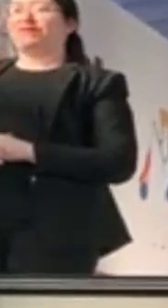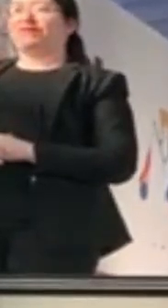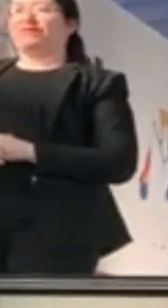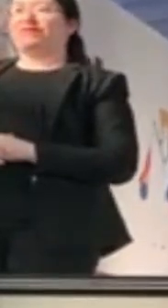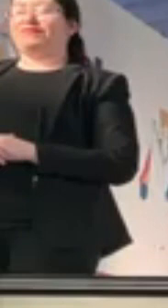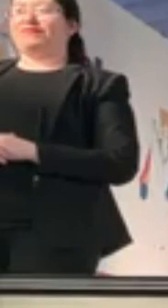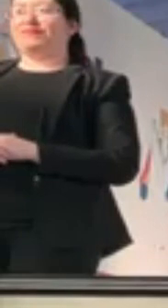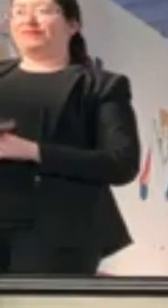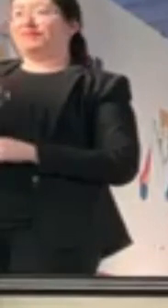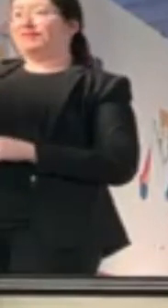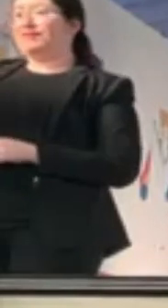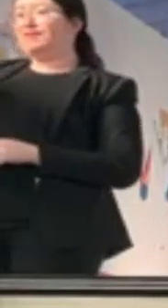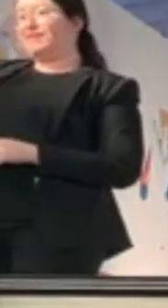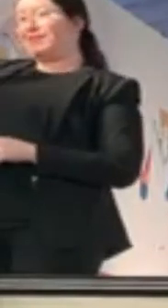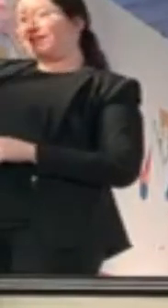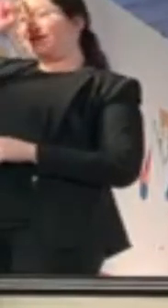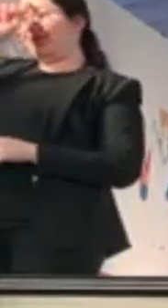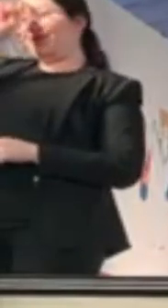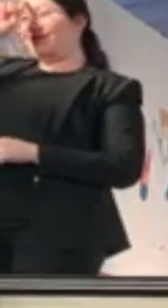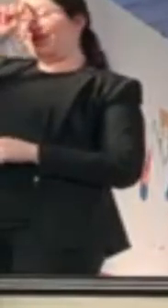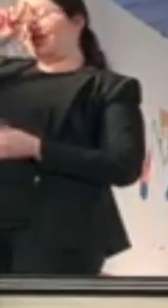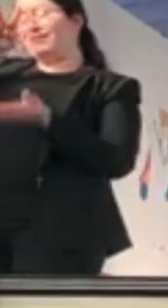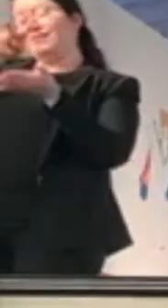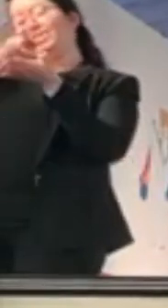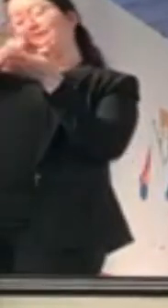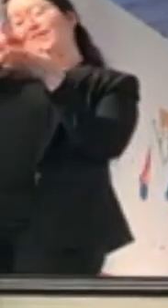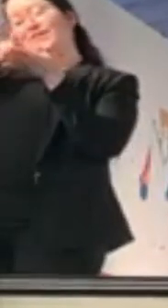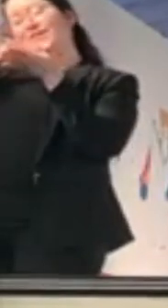que les recomiendo ampliamente la